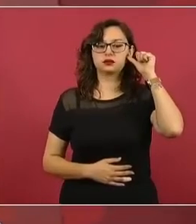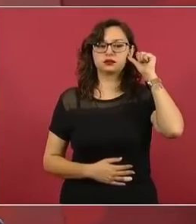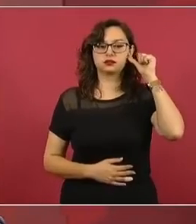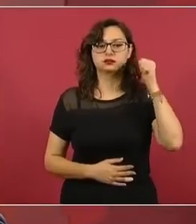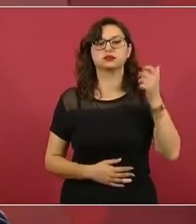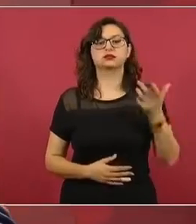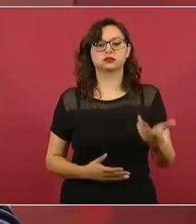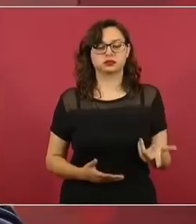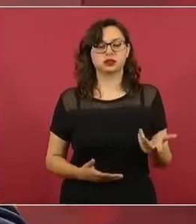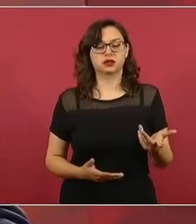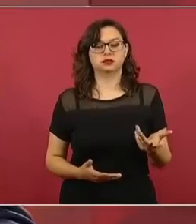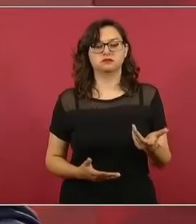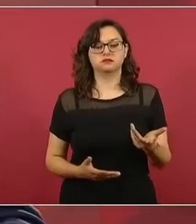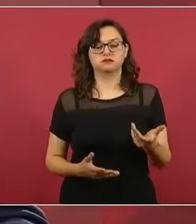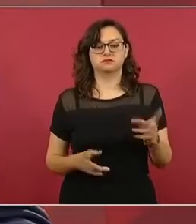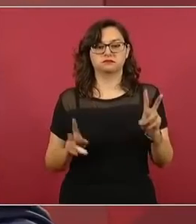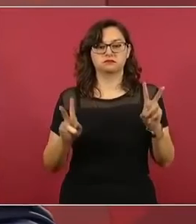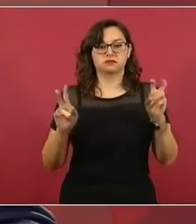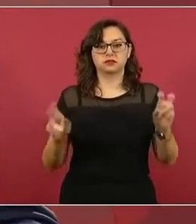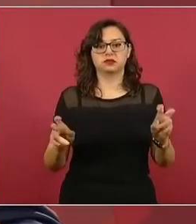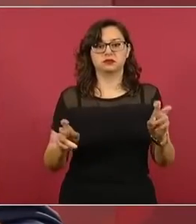el monto de las remesas,